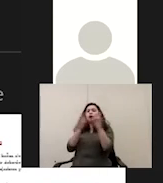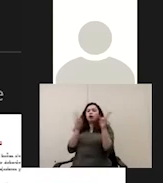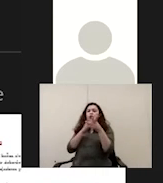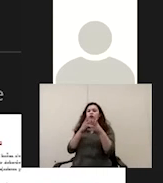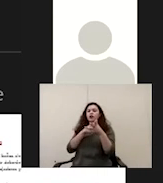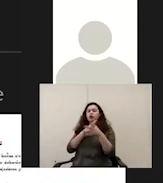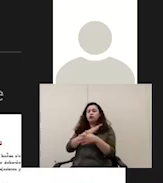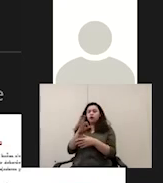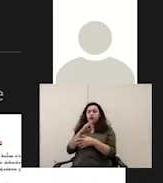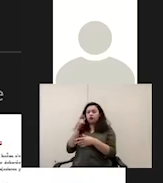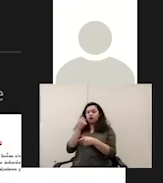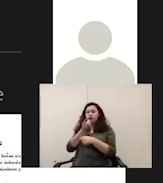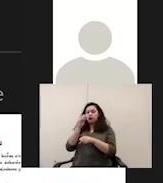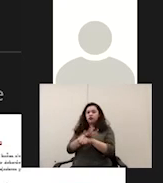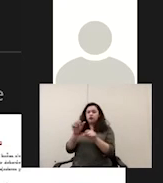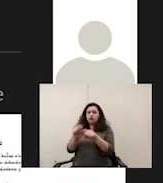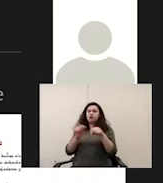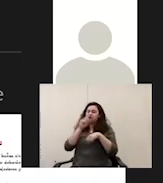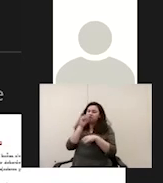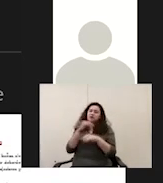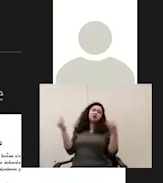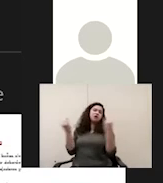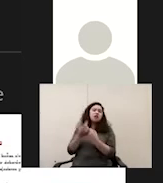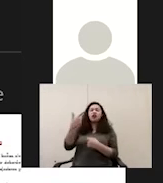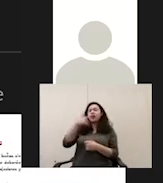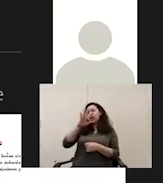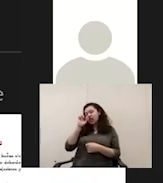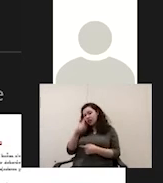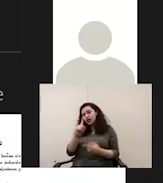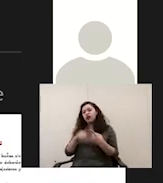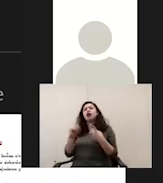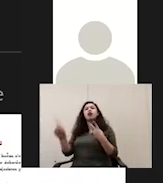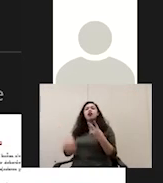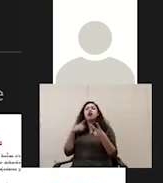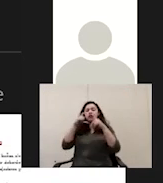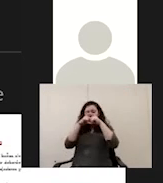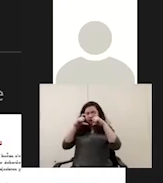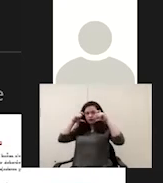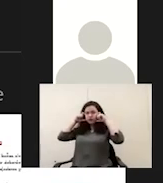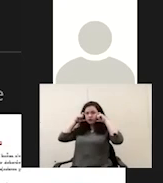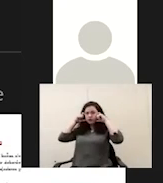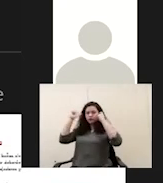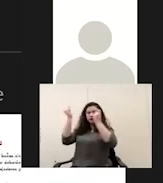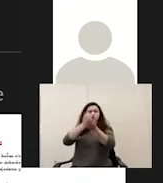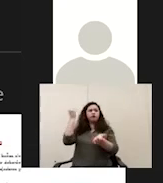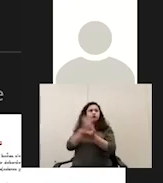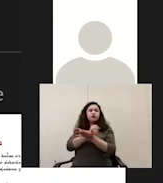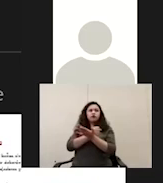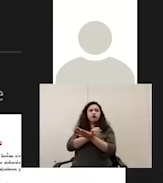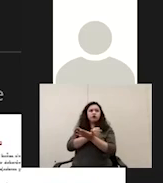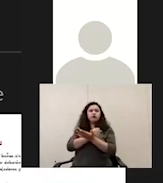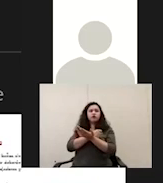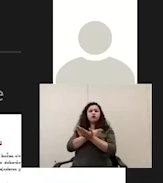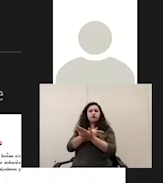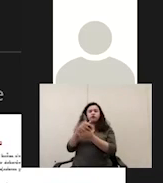En el área administrativa, pues es lo mismo. Tiene que haber gel, el cubrebocas tiene que ser forzoso, su equipo de